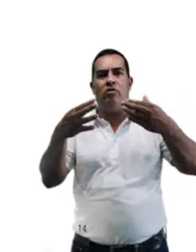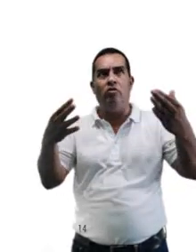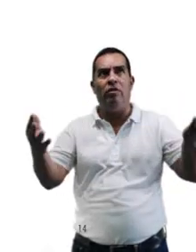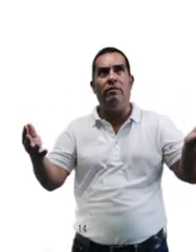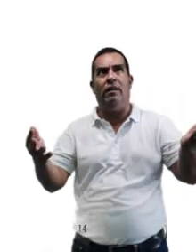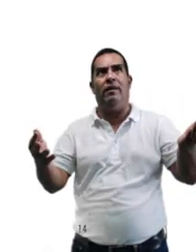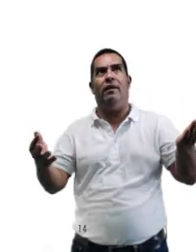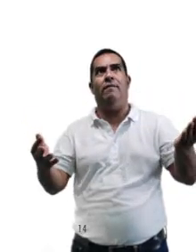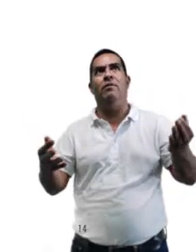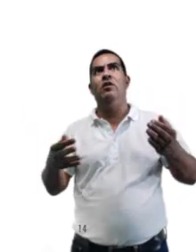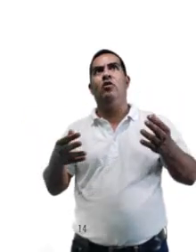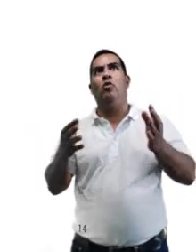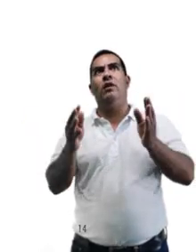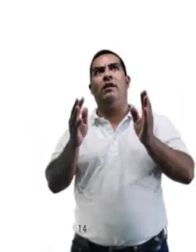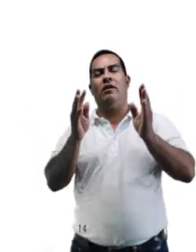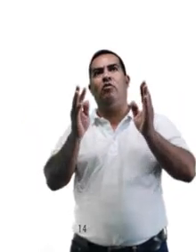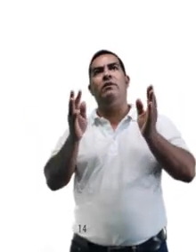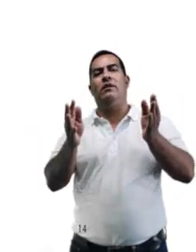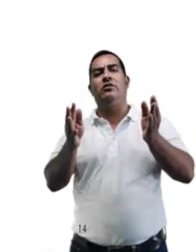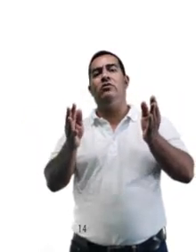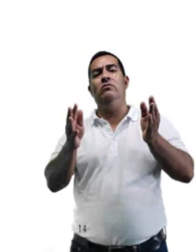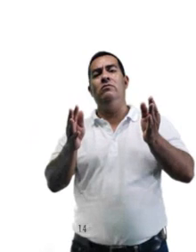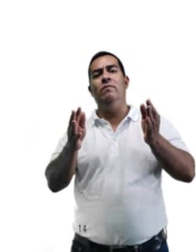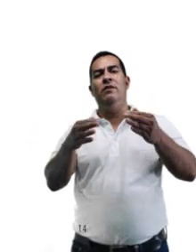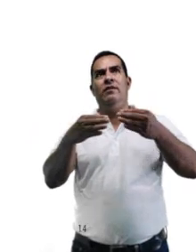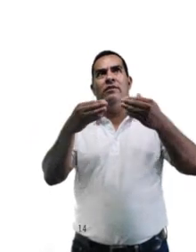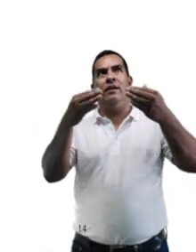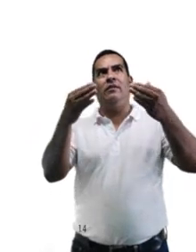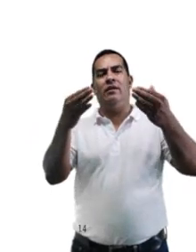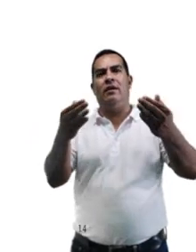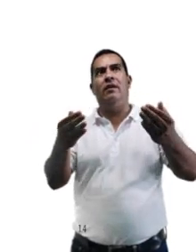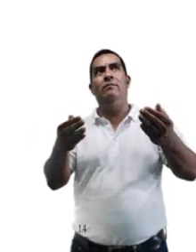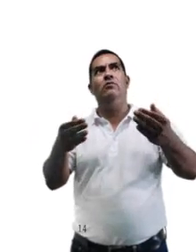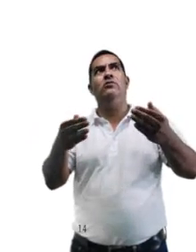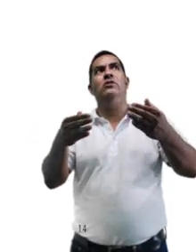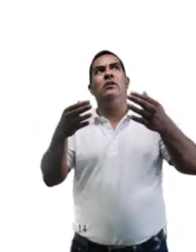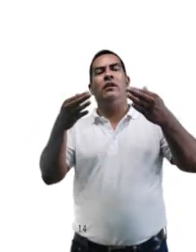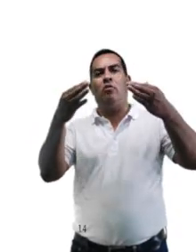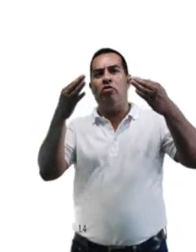y la de tu familia, con la recomendación de que te